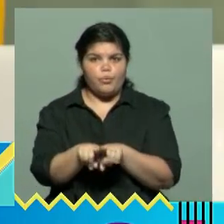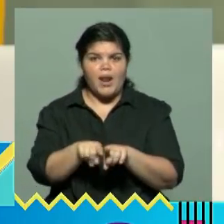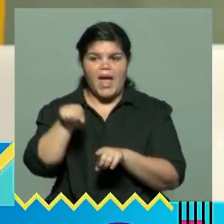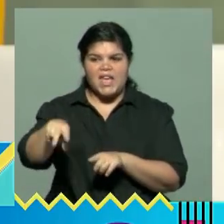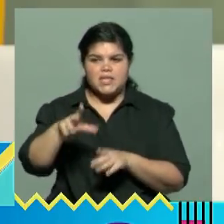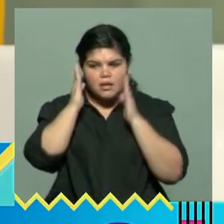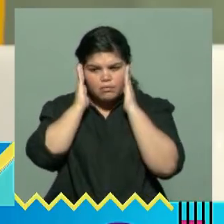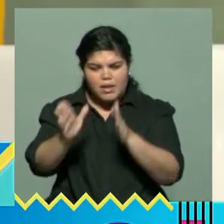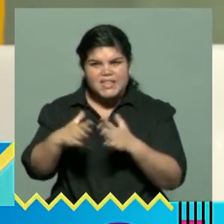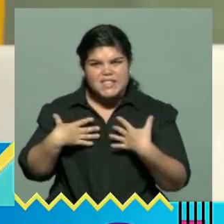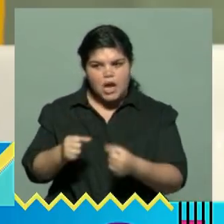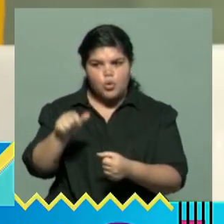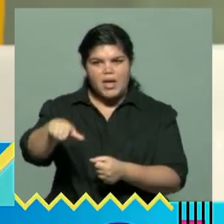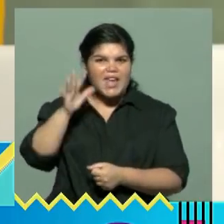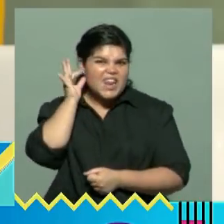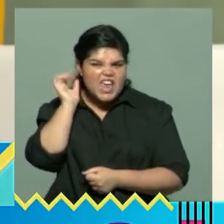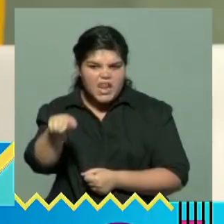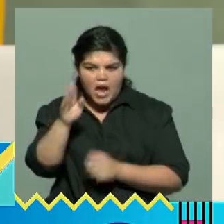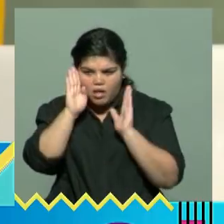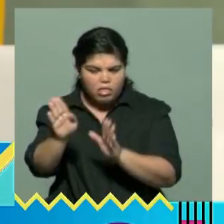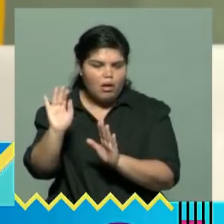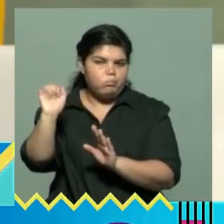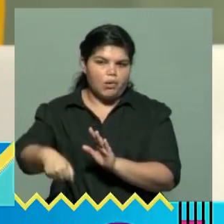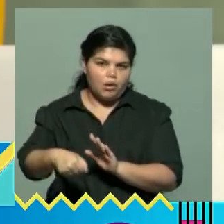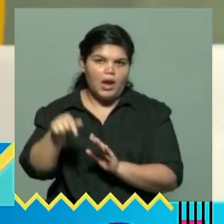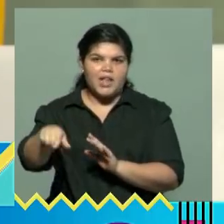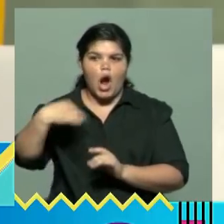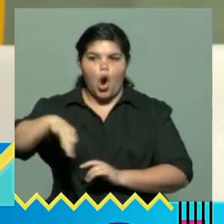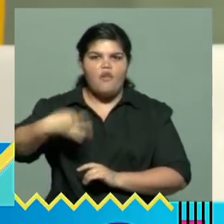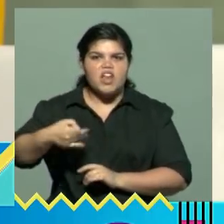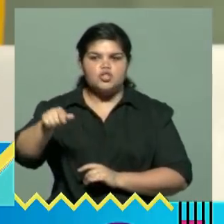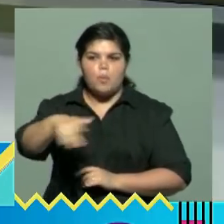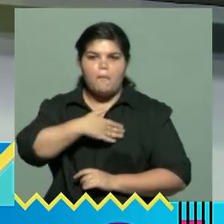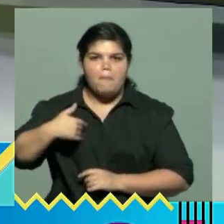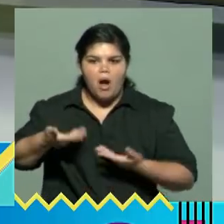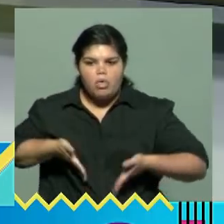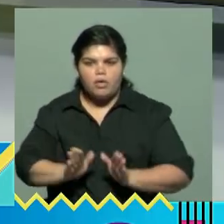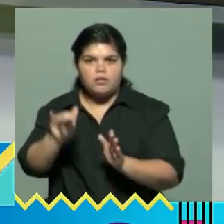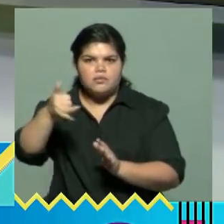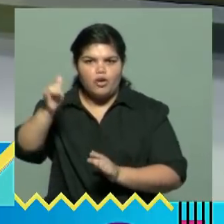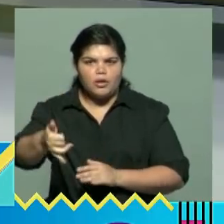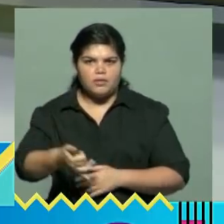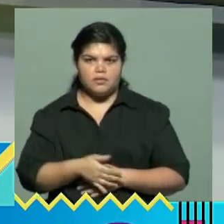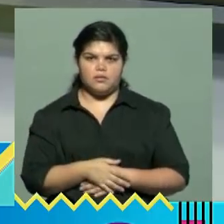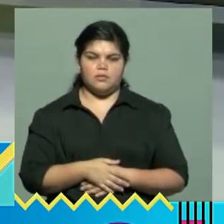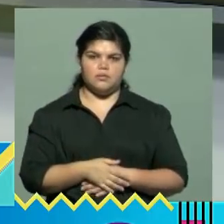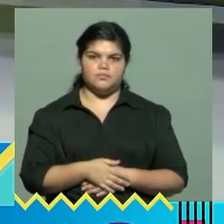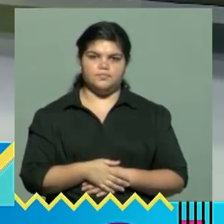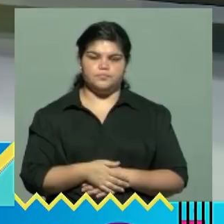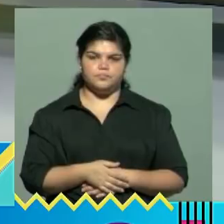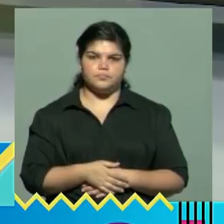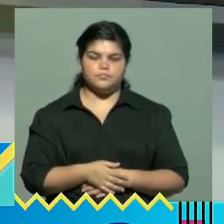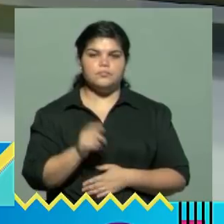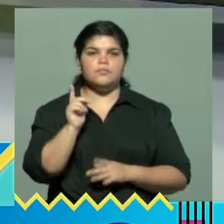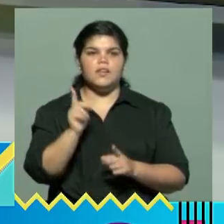salud de esa chica, de esa niña que se la obliga a ser madre en cierto punto. Mariana, vos decías que también se